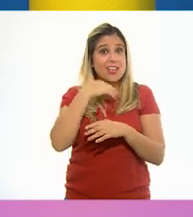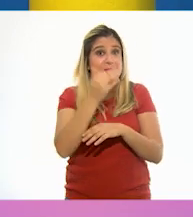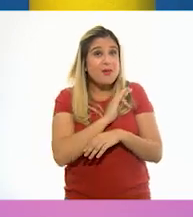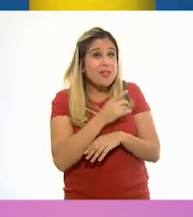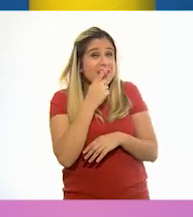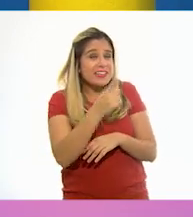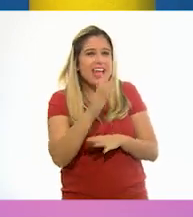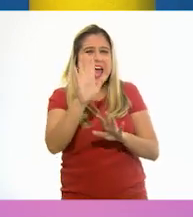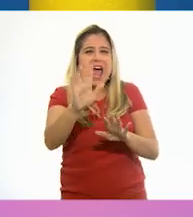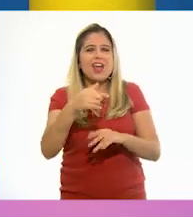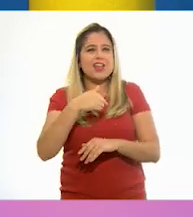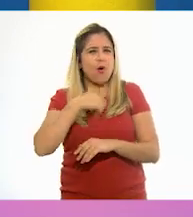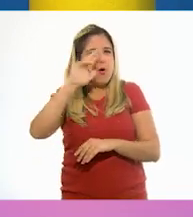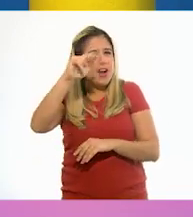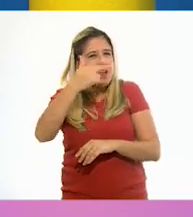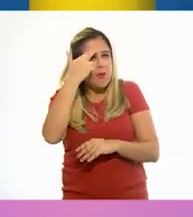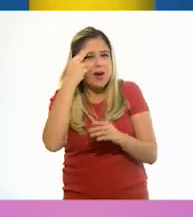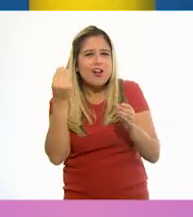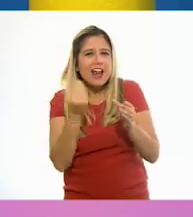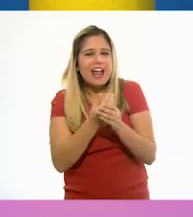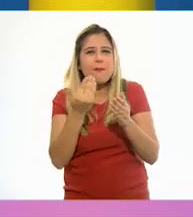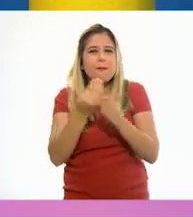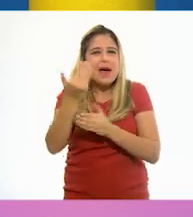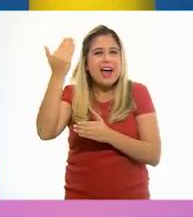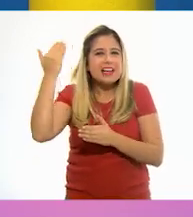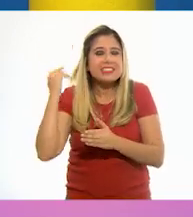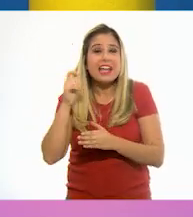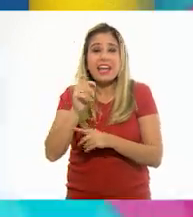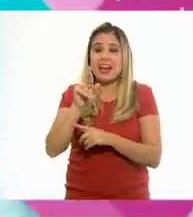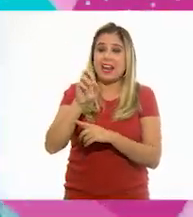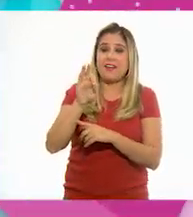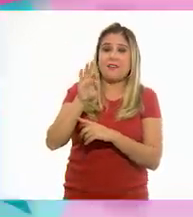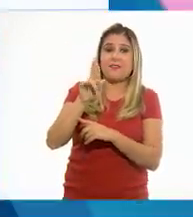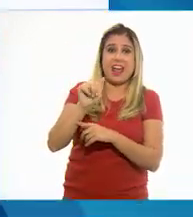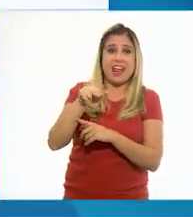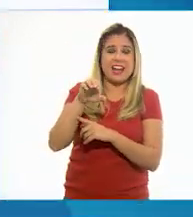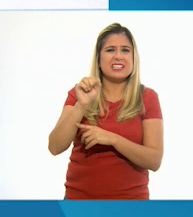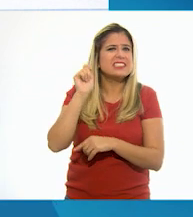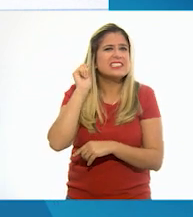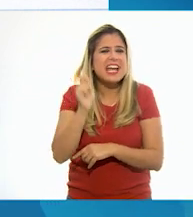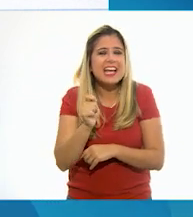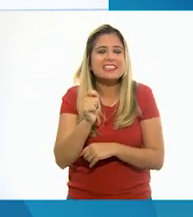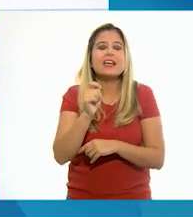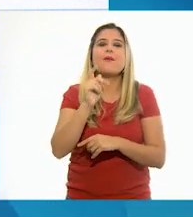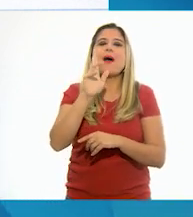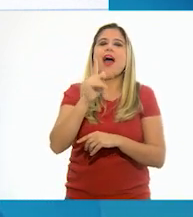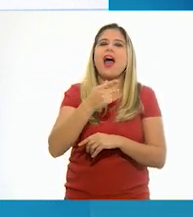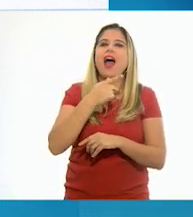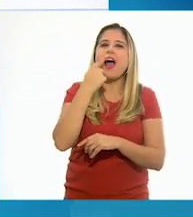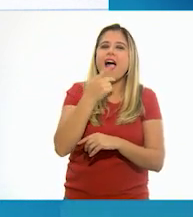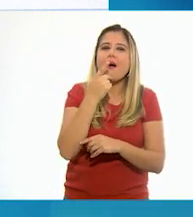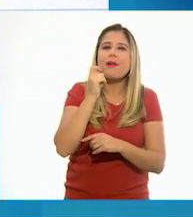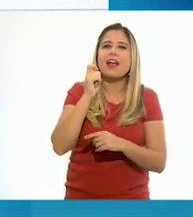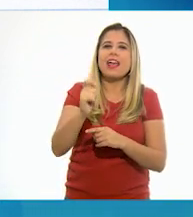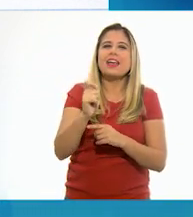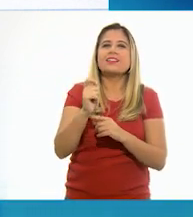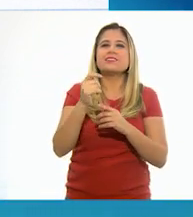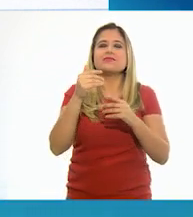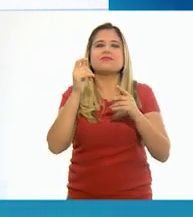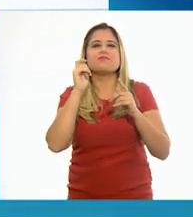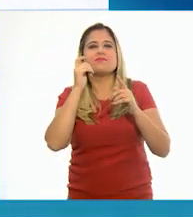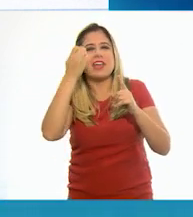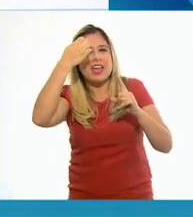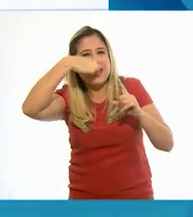Yo recuerdo que en clases pasadas dijeron que los refranes son dichos populares que nacen de